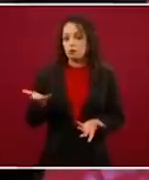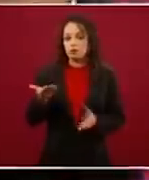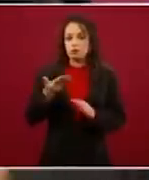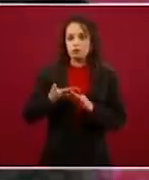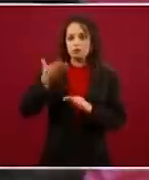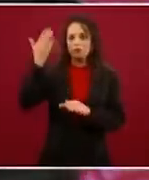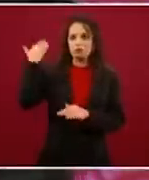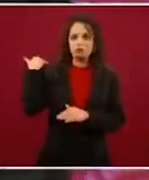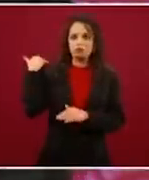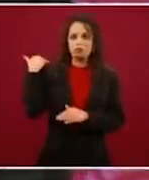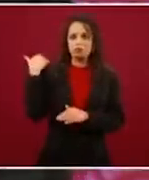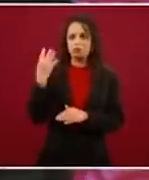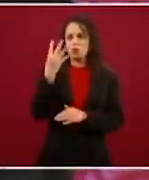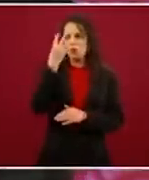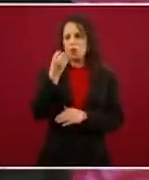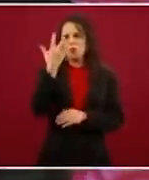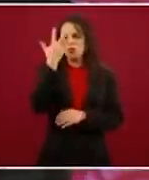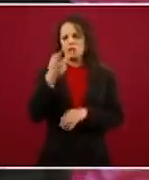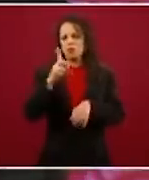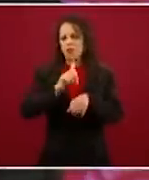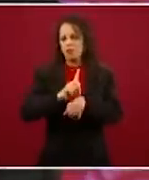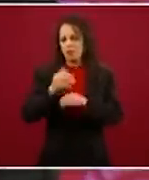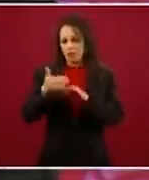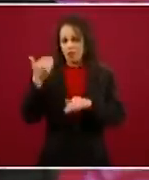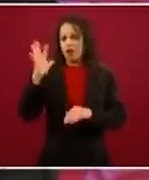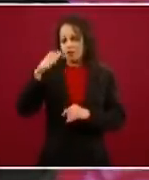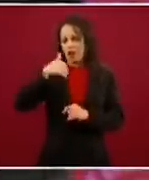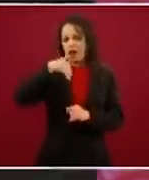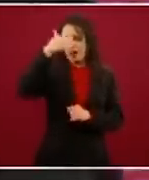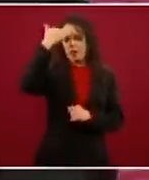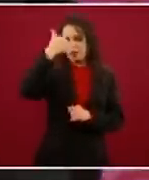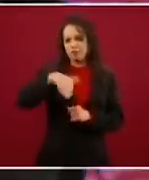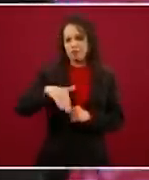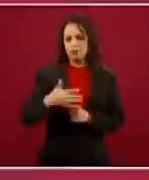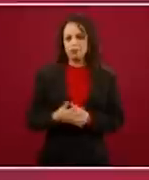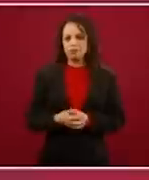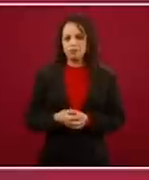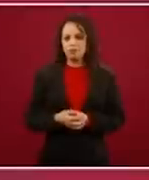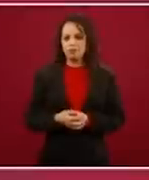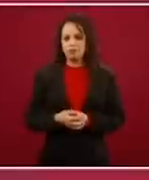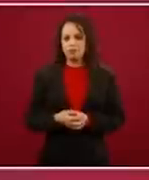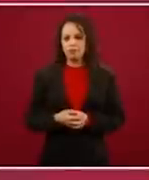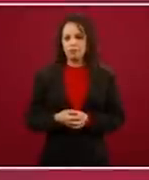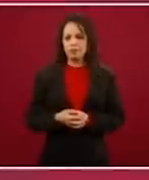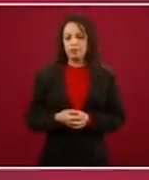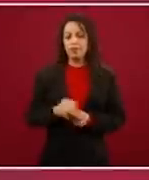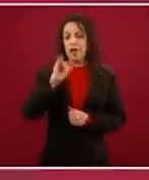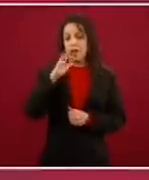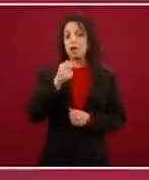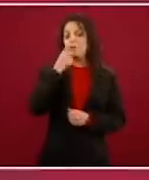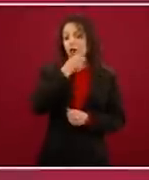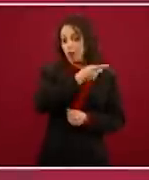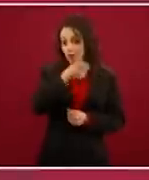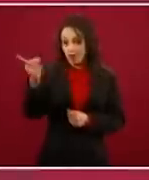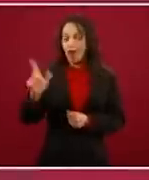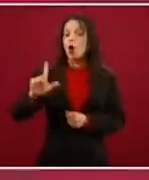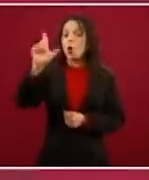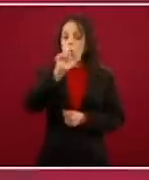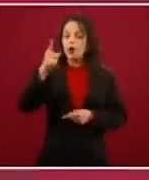hace 4 o 5 días sabía que se iba a dar a conocer que el lunes empieza la